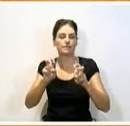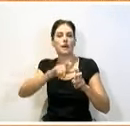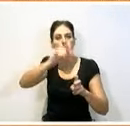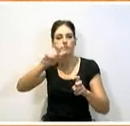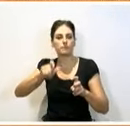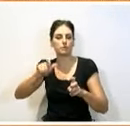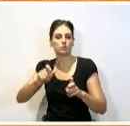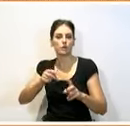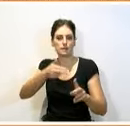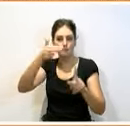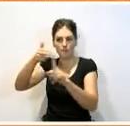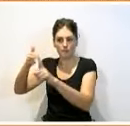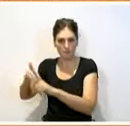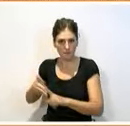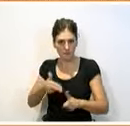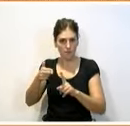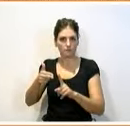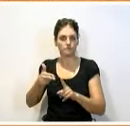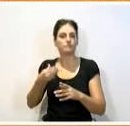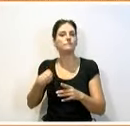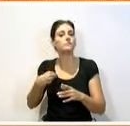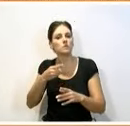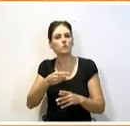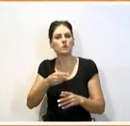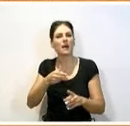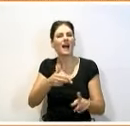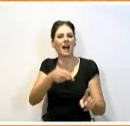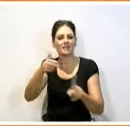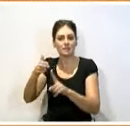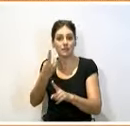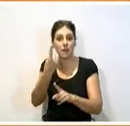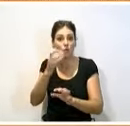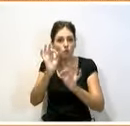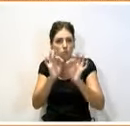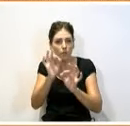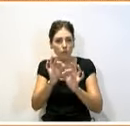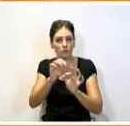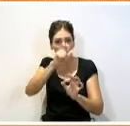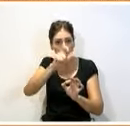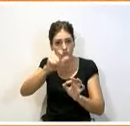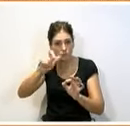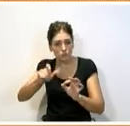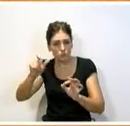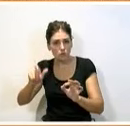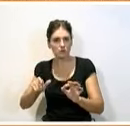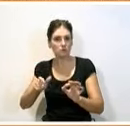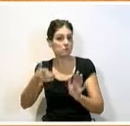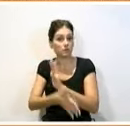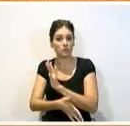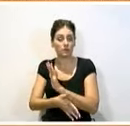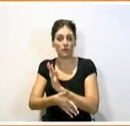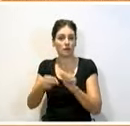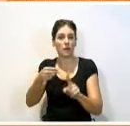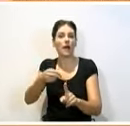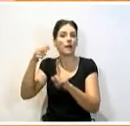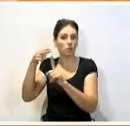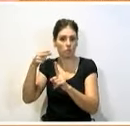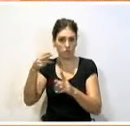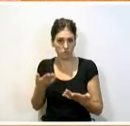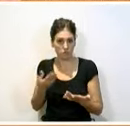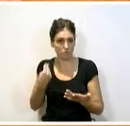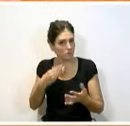cometió en La Rioja. ¿O alguien duda de que asesinar al 1% de la población es un genocidio? Esto es realmente